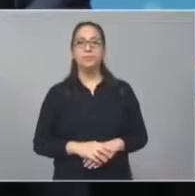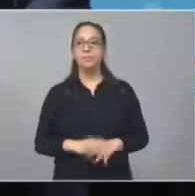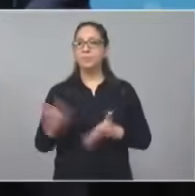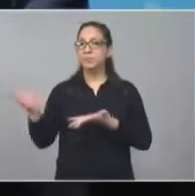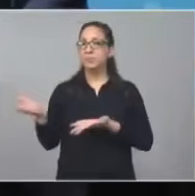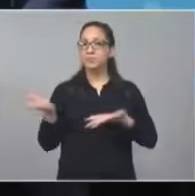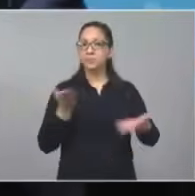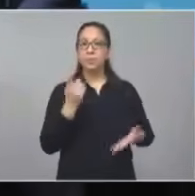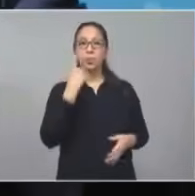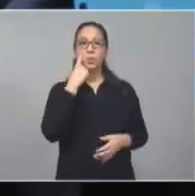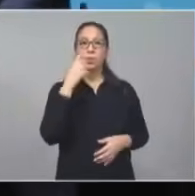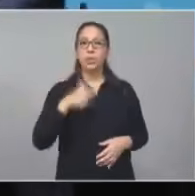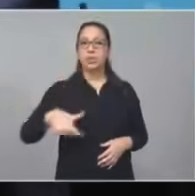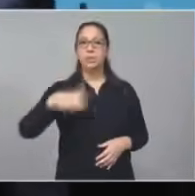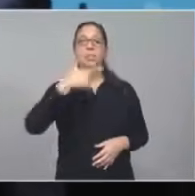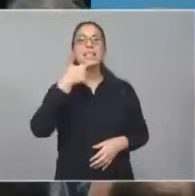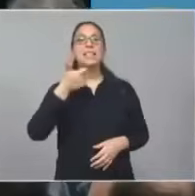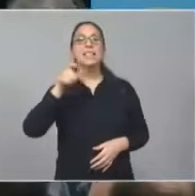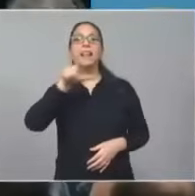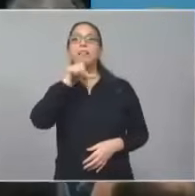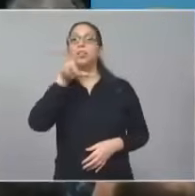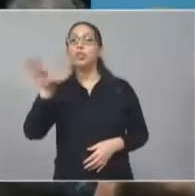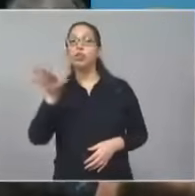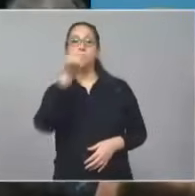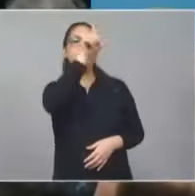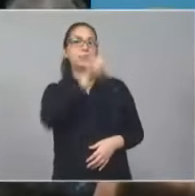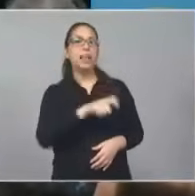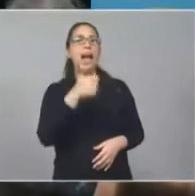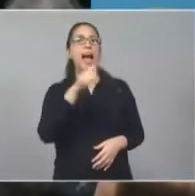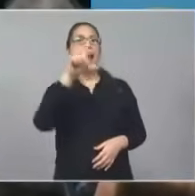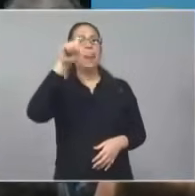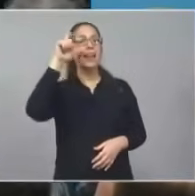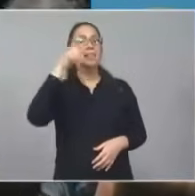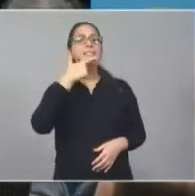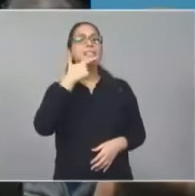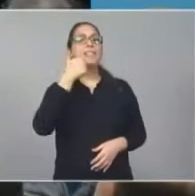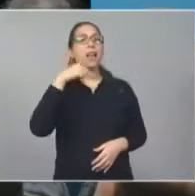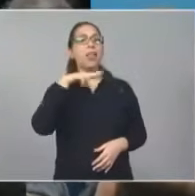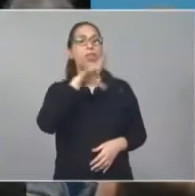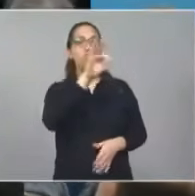Es el turno de Salto, Ricardo Cura Alessandro.